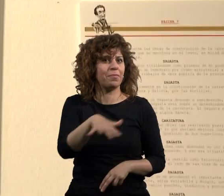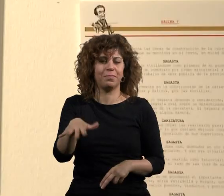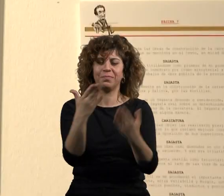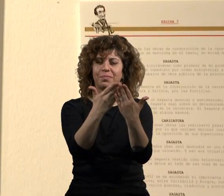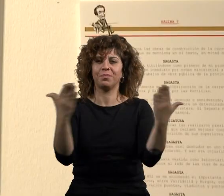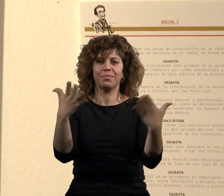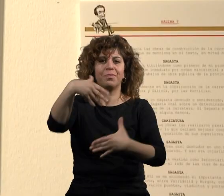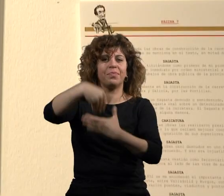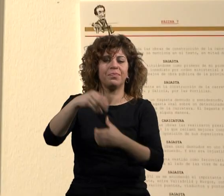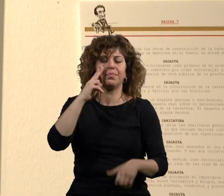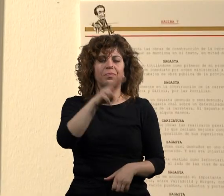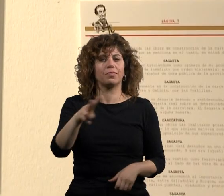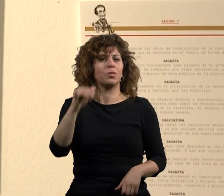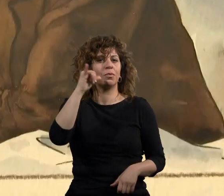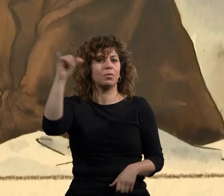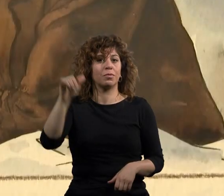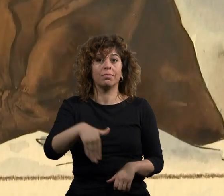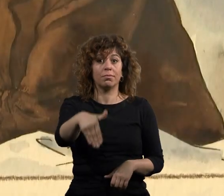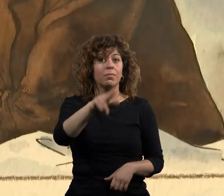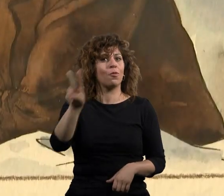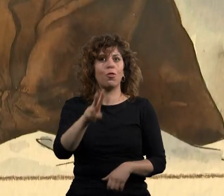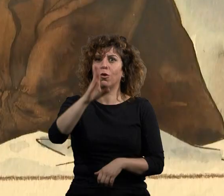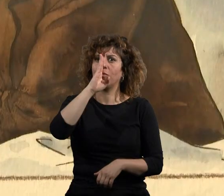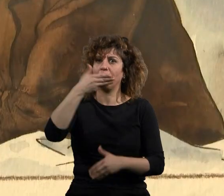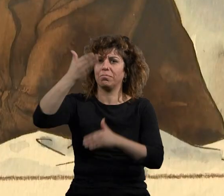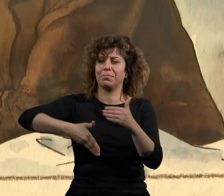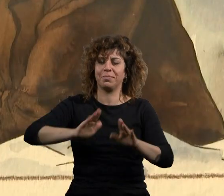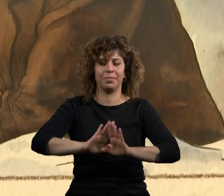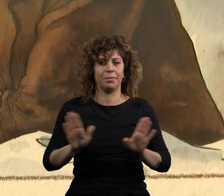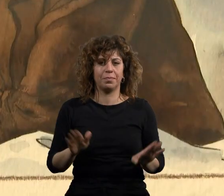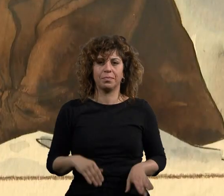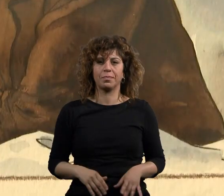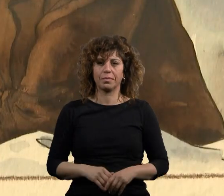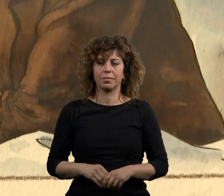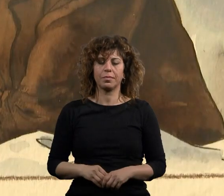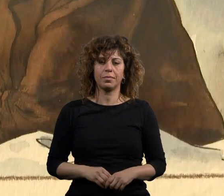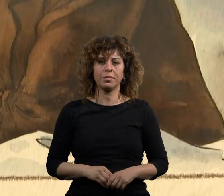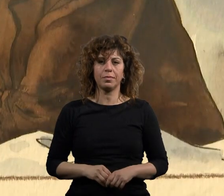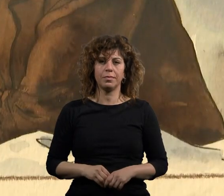exposición en el Museo de La Rioja hasta el 2 de febrero.